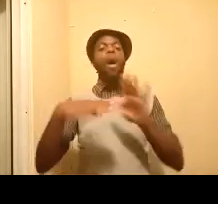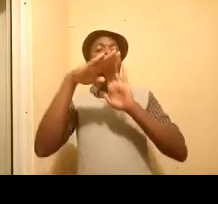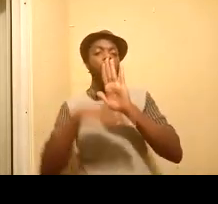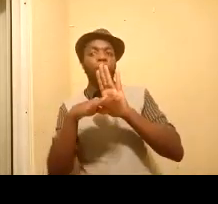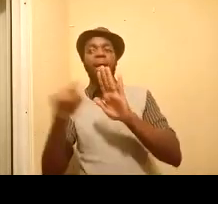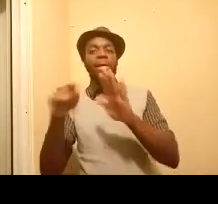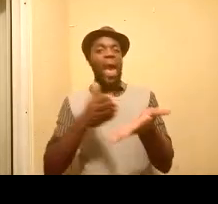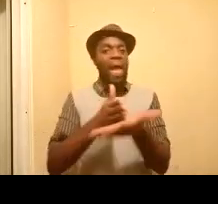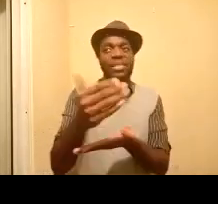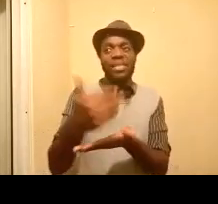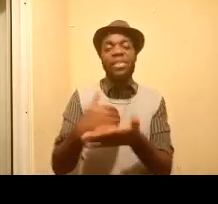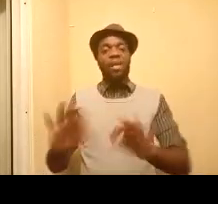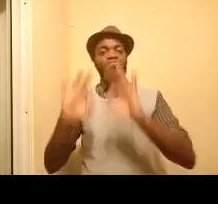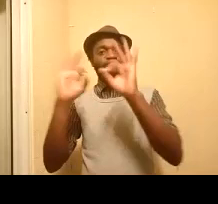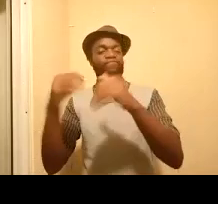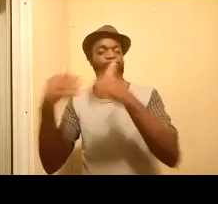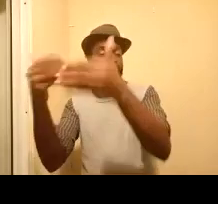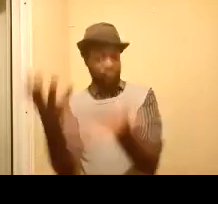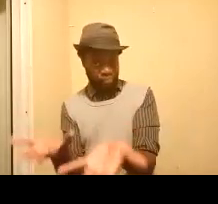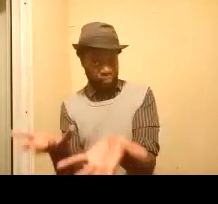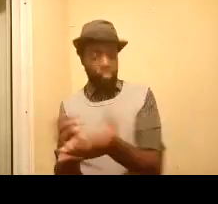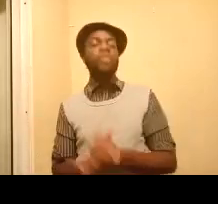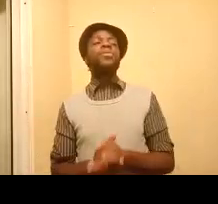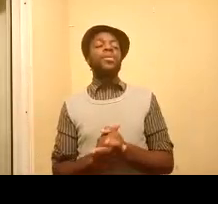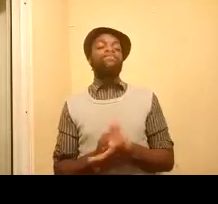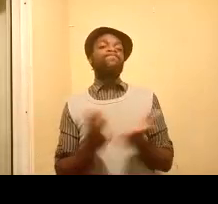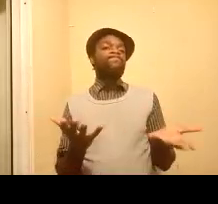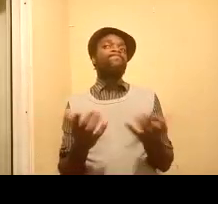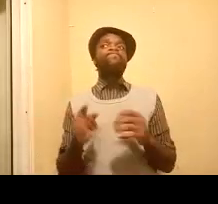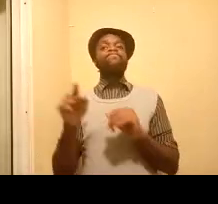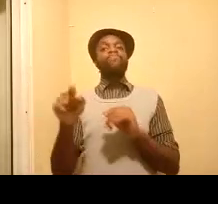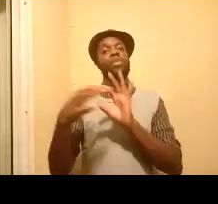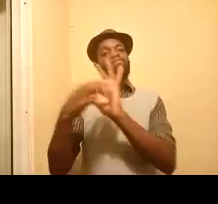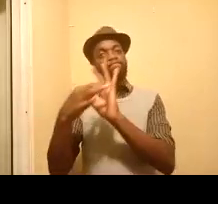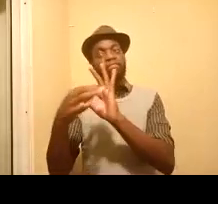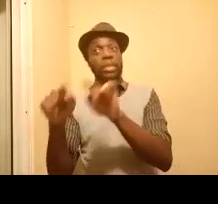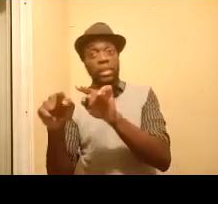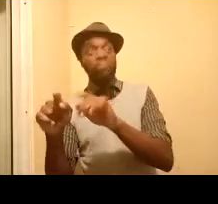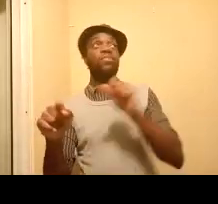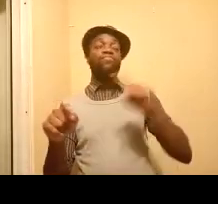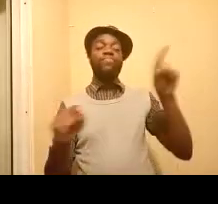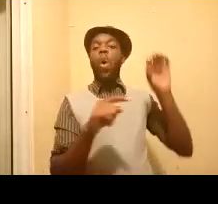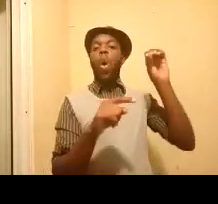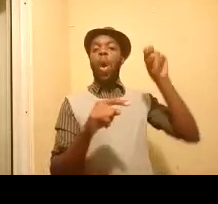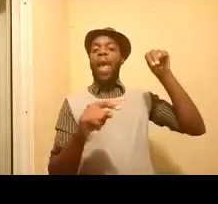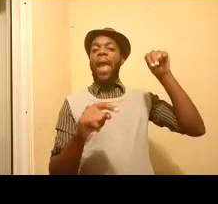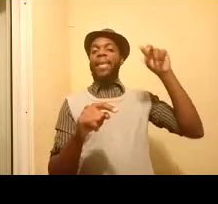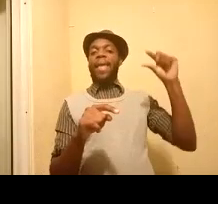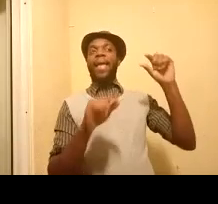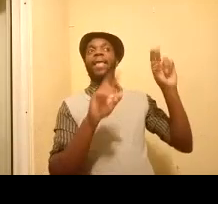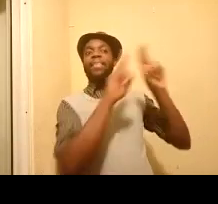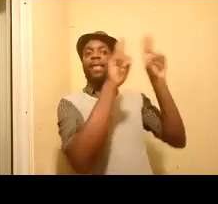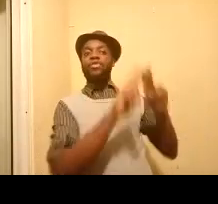con los gobiernos es algo lento y lo que hacemos aquí en Panamá es apoyarnos a través de ONGs internacionales para fortalecer estos programas, pero